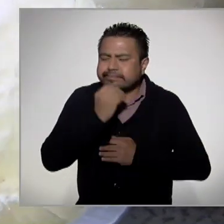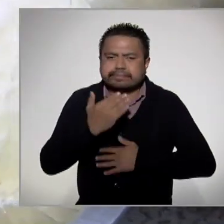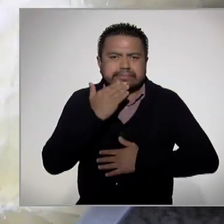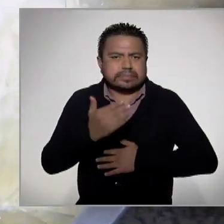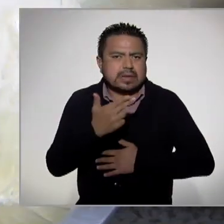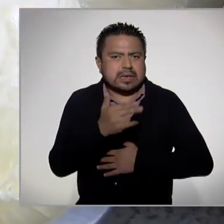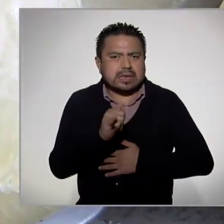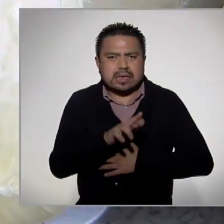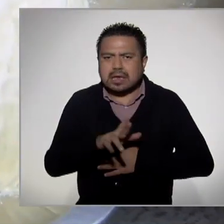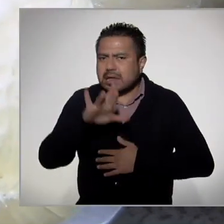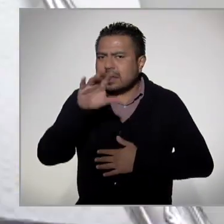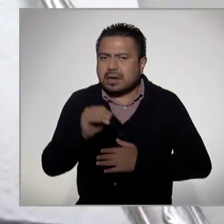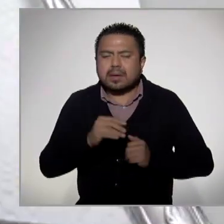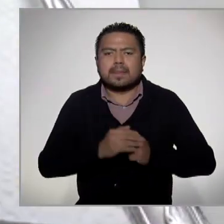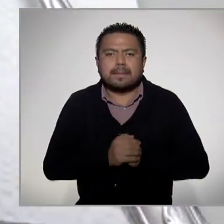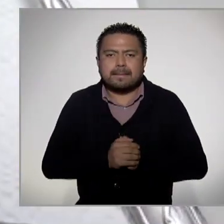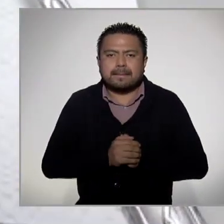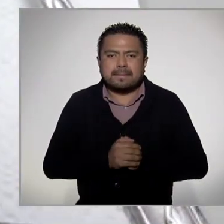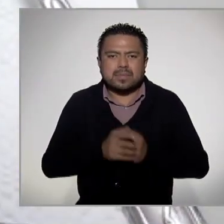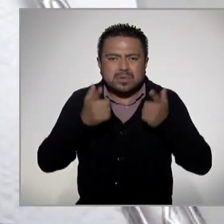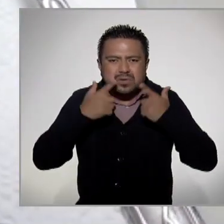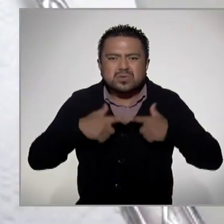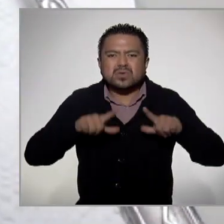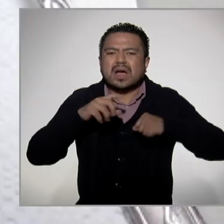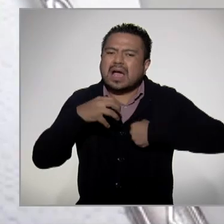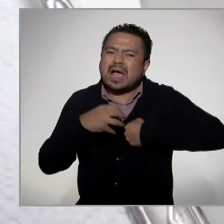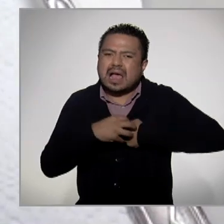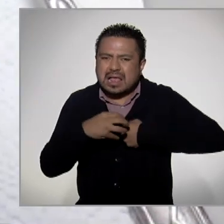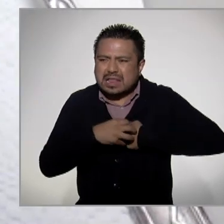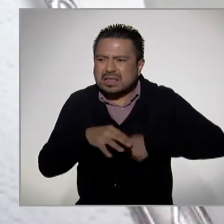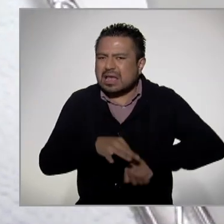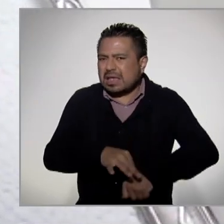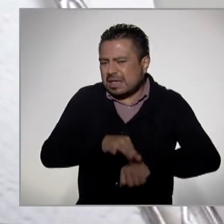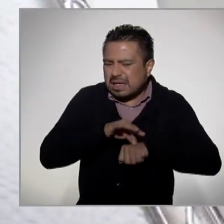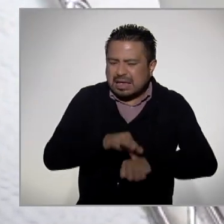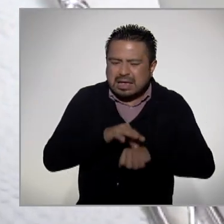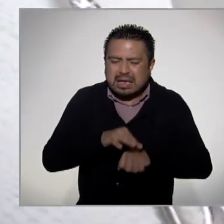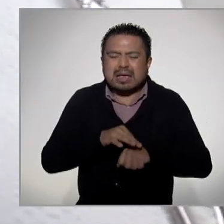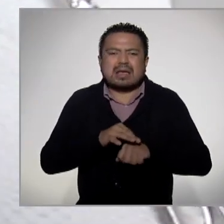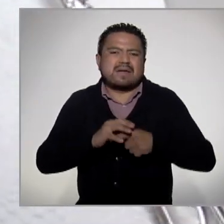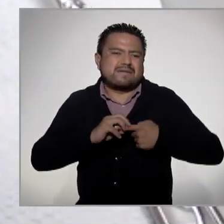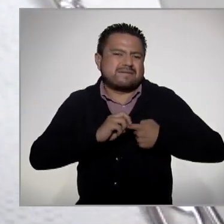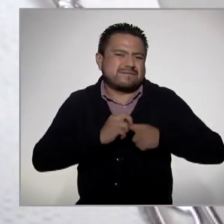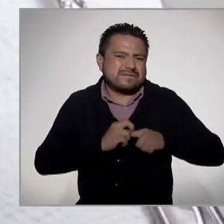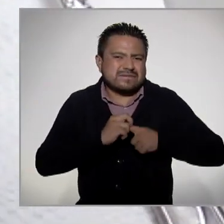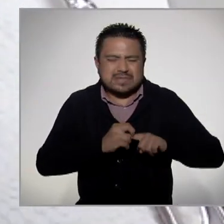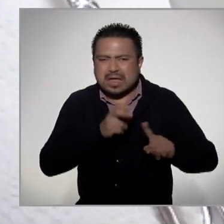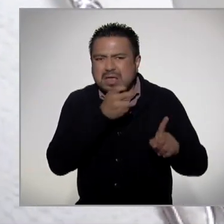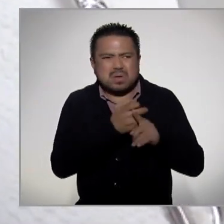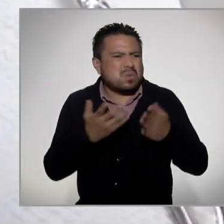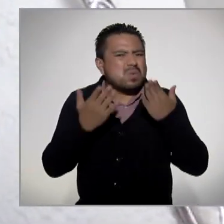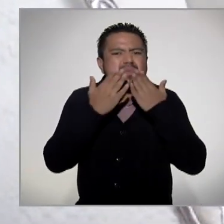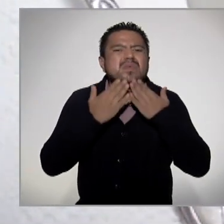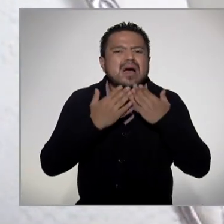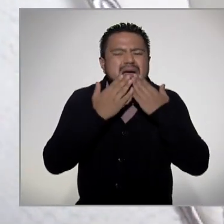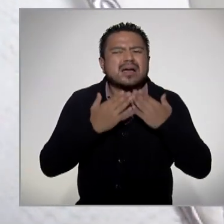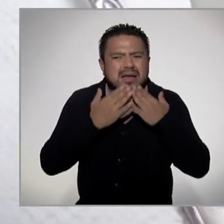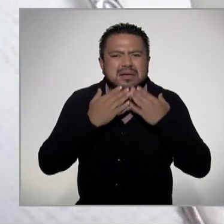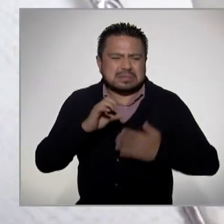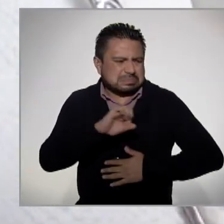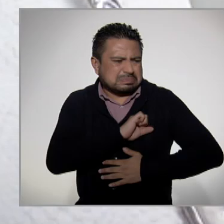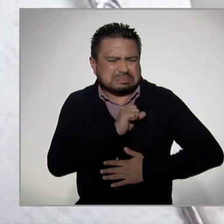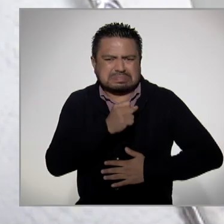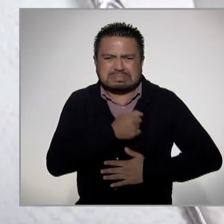hierro los caldos como el caldo de carne o el caldo de frijol no contienen nutrimentos de